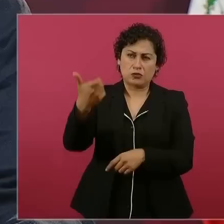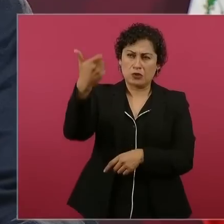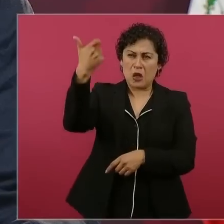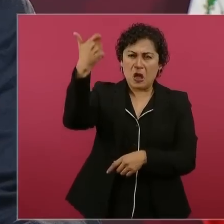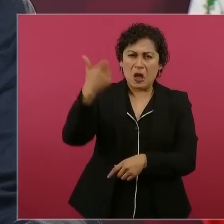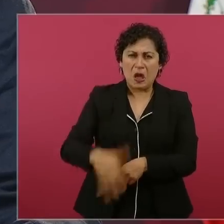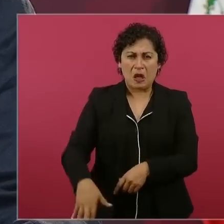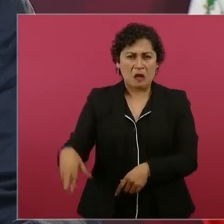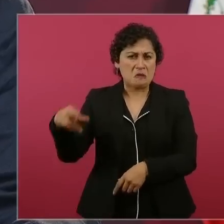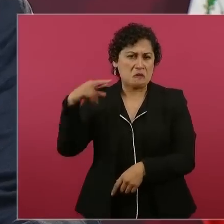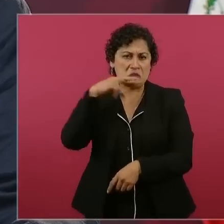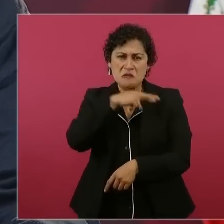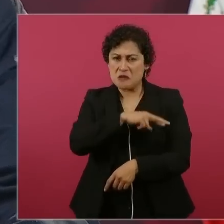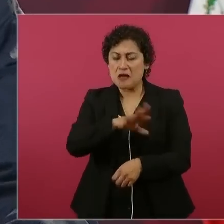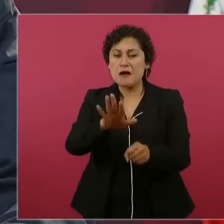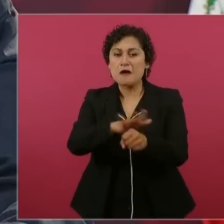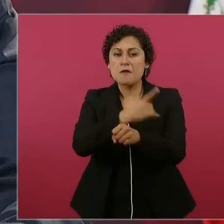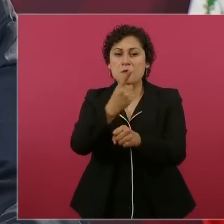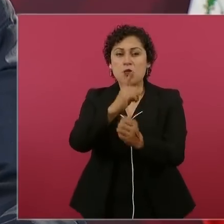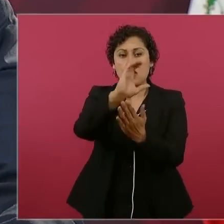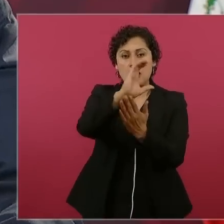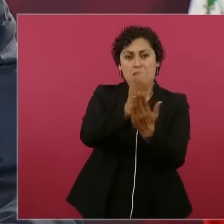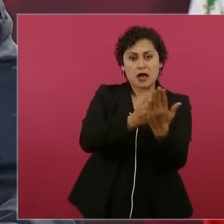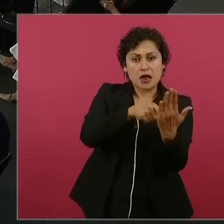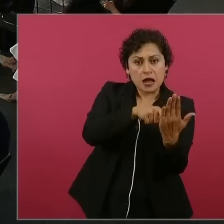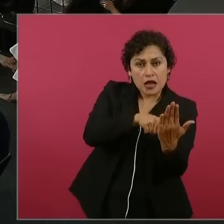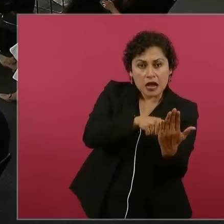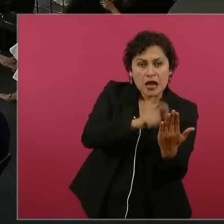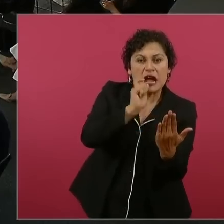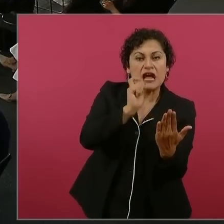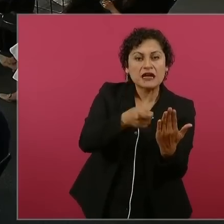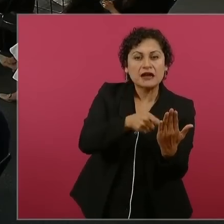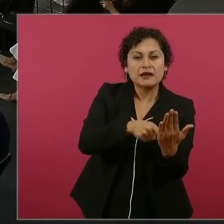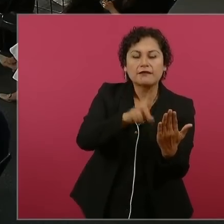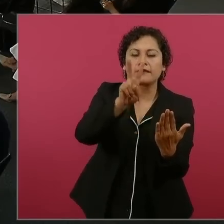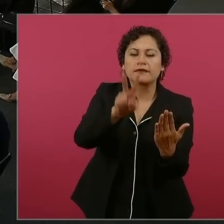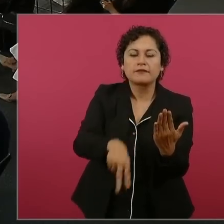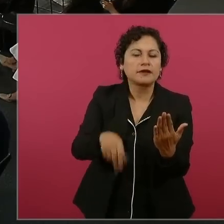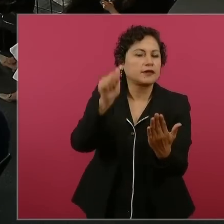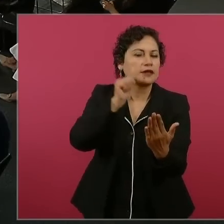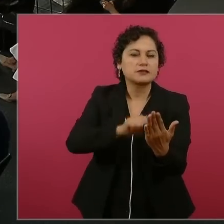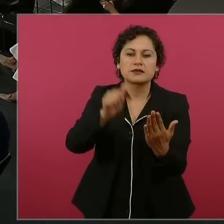convenios siempre se hacen en el último año.